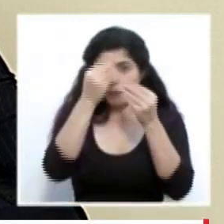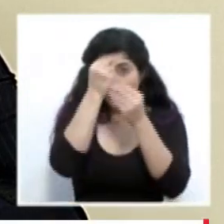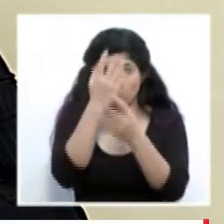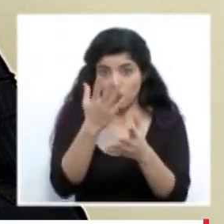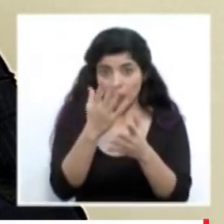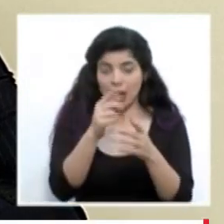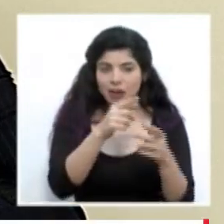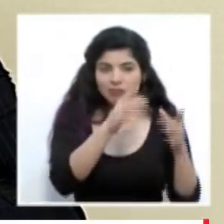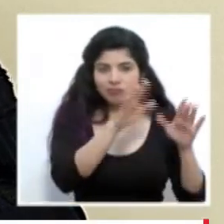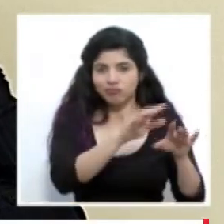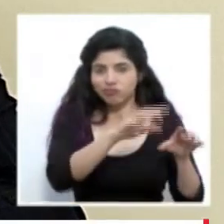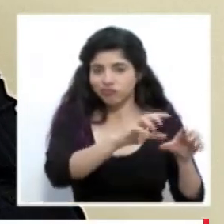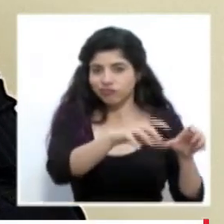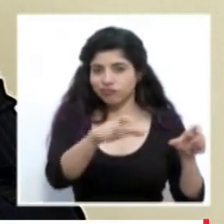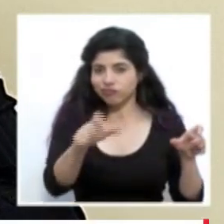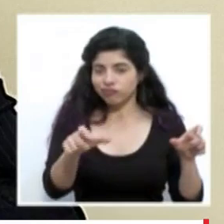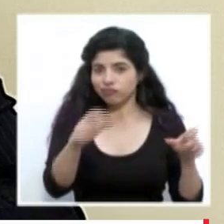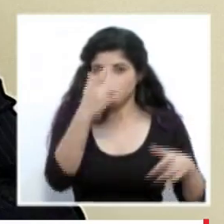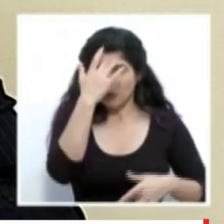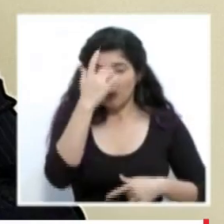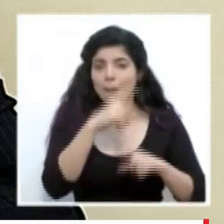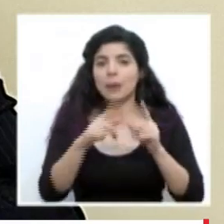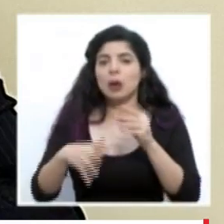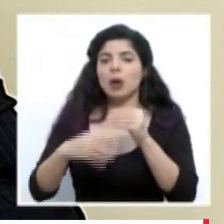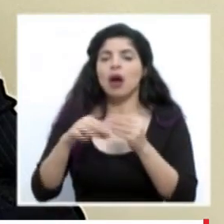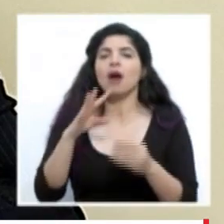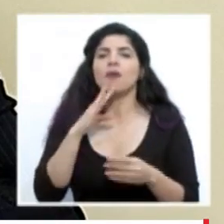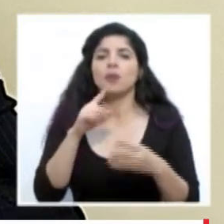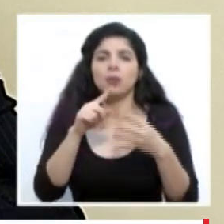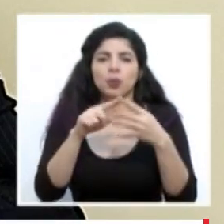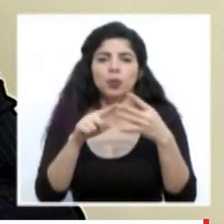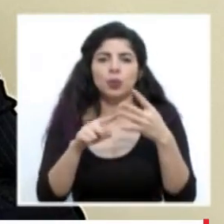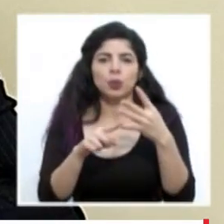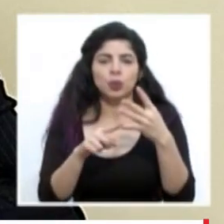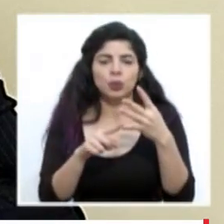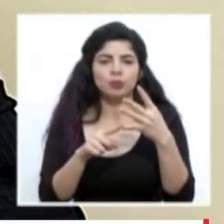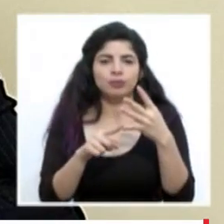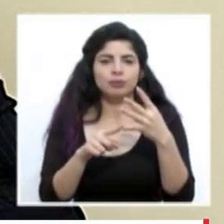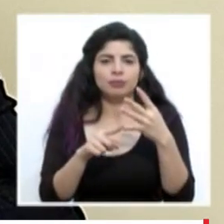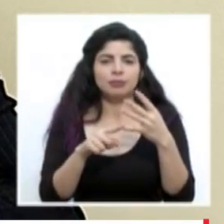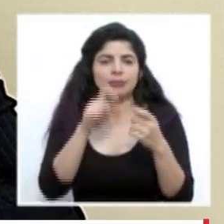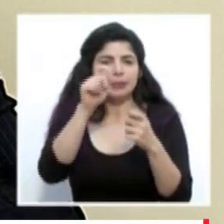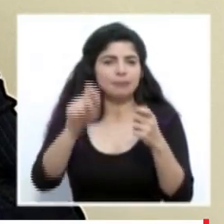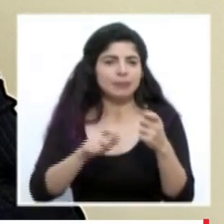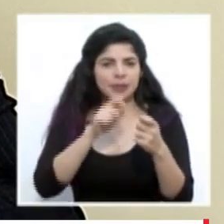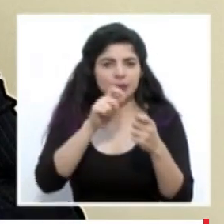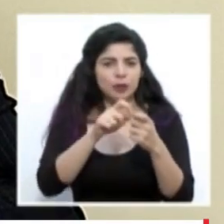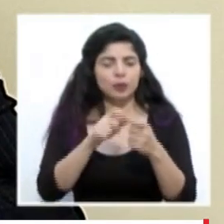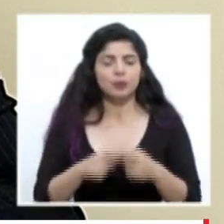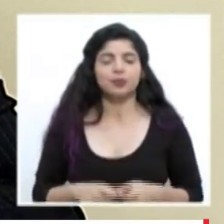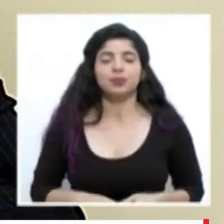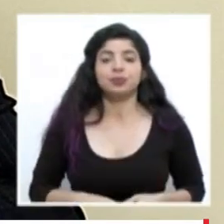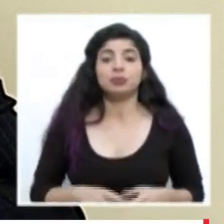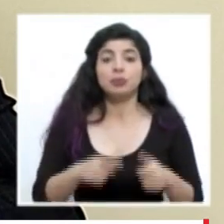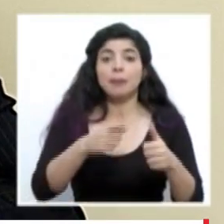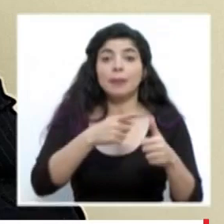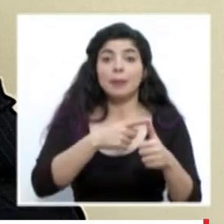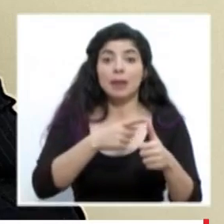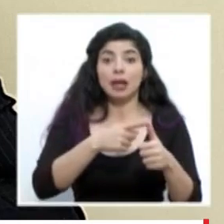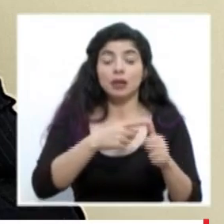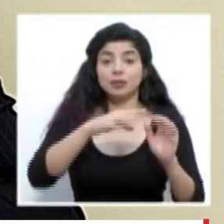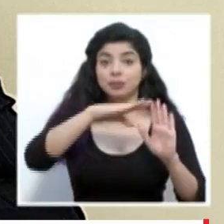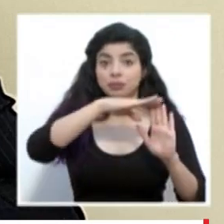de los casos, referirme a 4 puntos muy específicos. El primero es